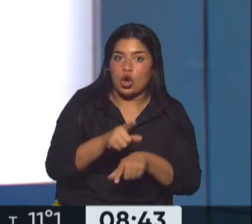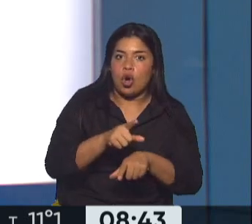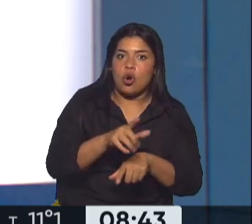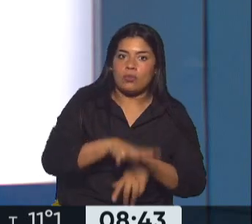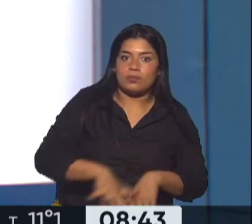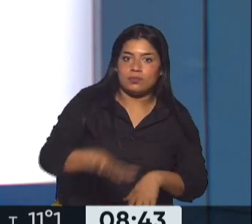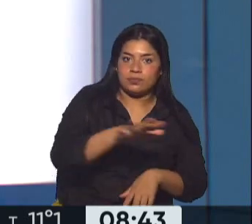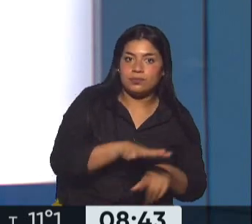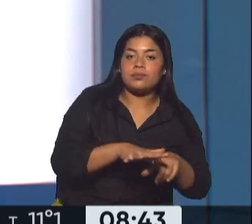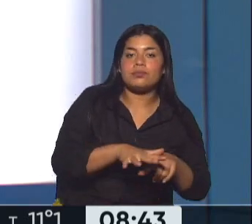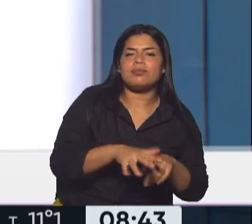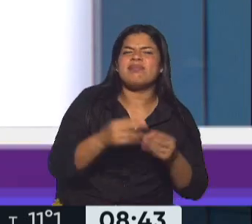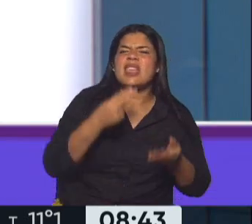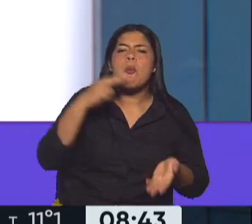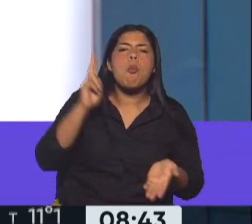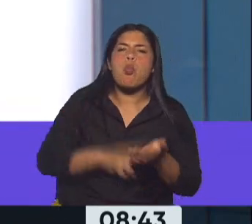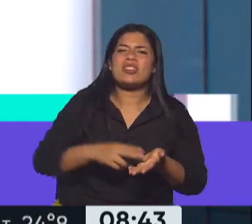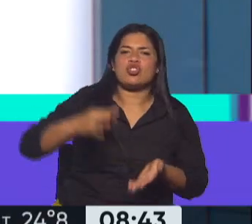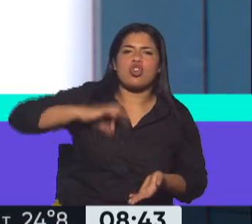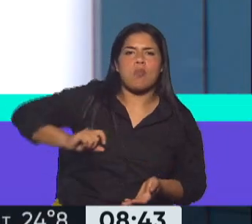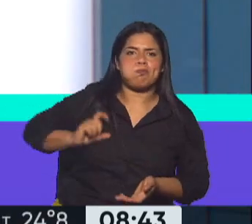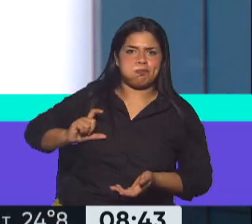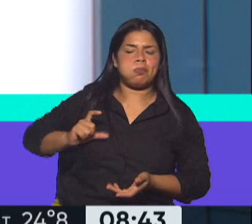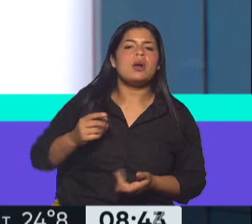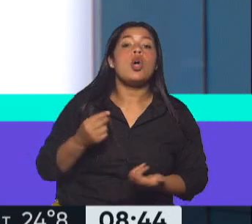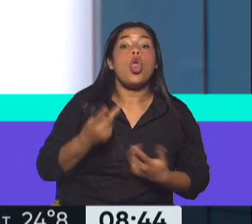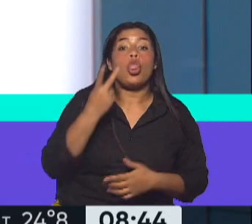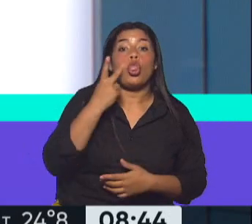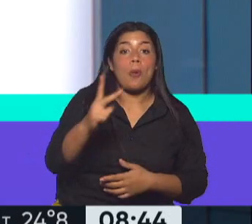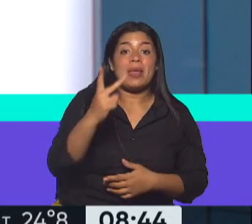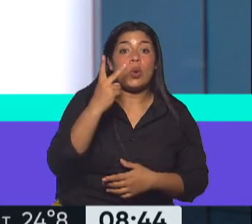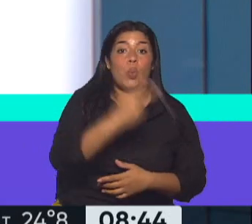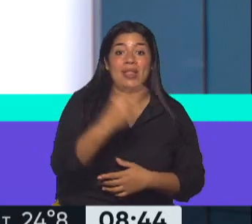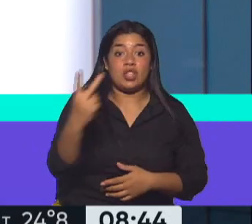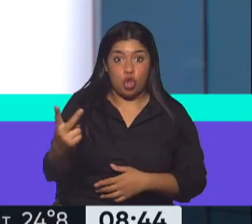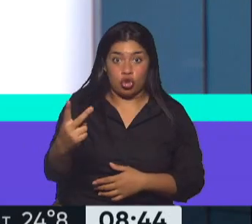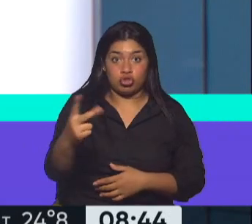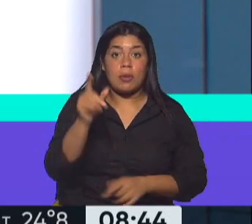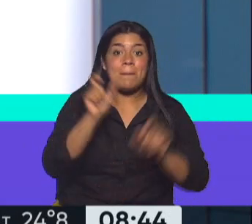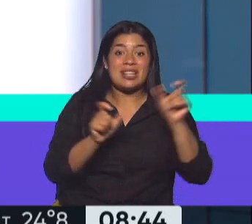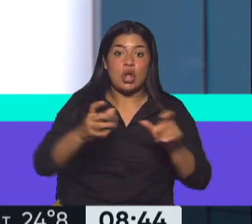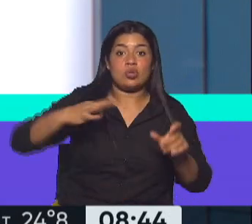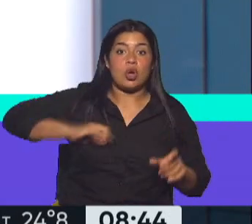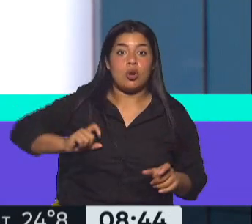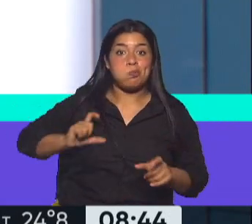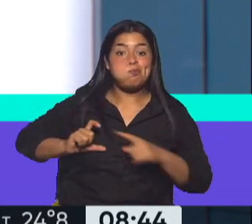un lado, impuesto a las ganancias. Desde el 2022, los salarios que estén por debajo de